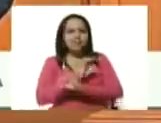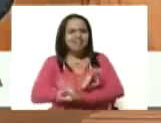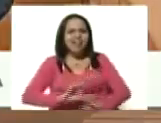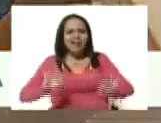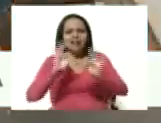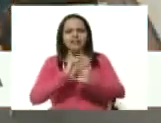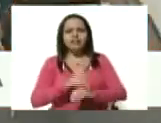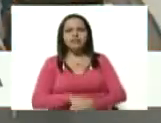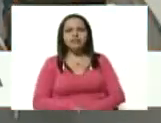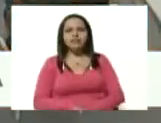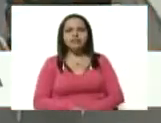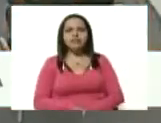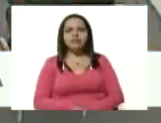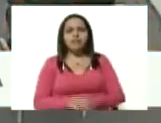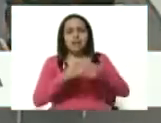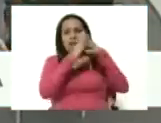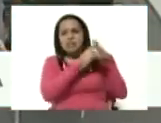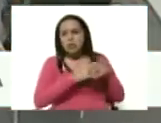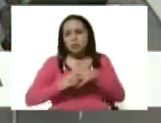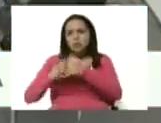ni gringo, ni europeo.